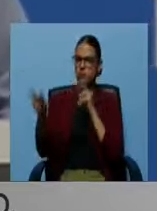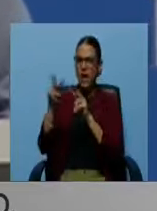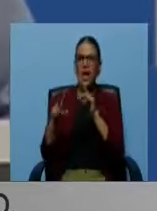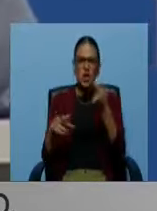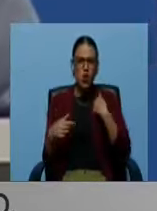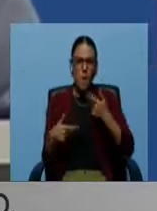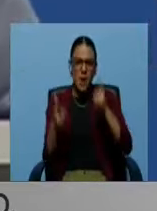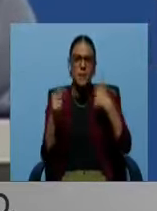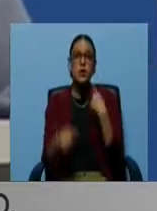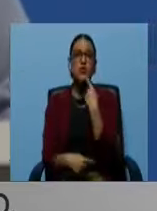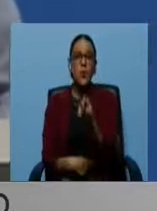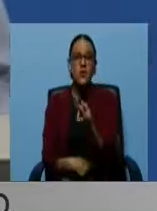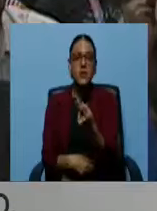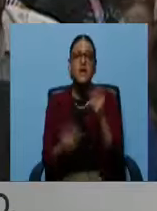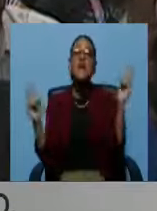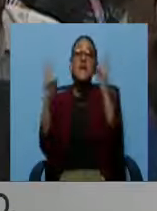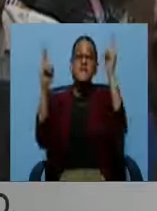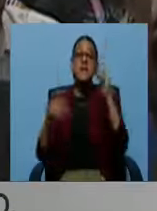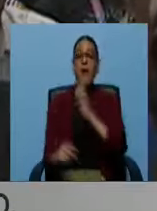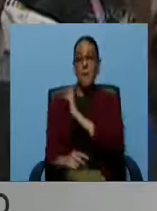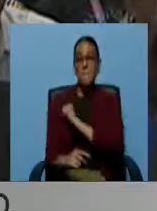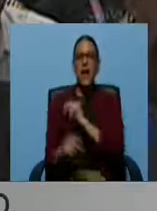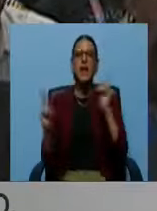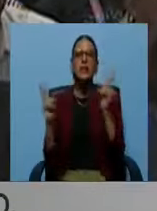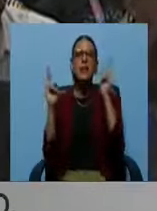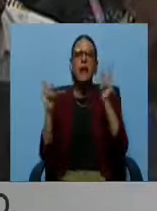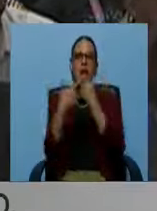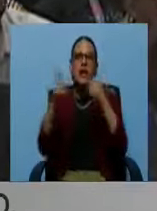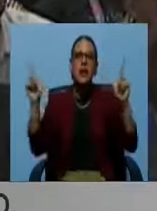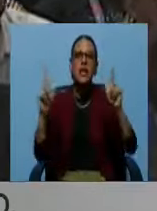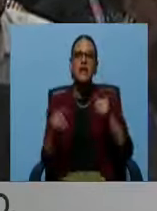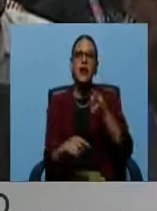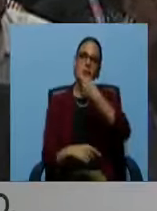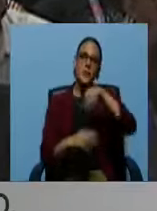exabrupto, ¡viva Palestina libre!